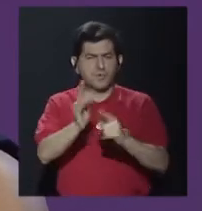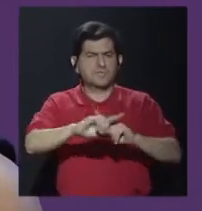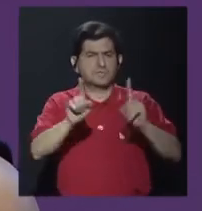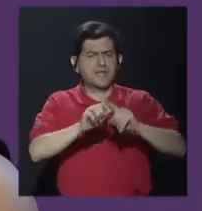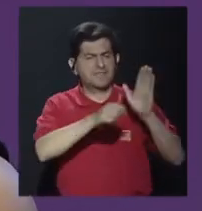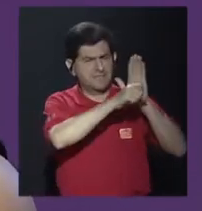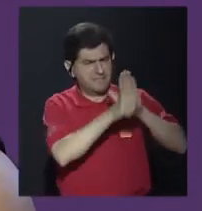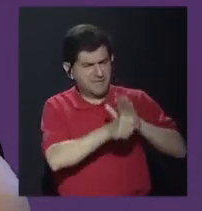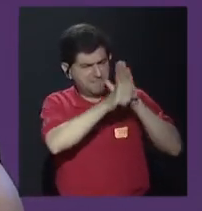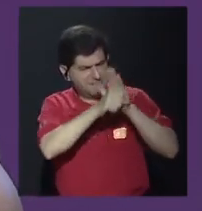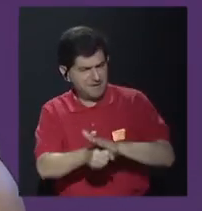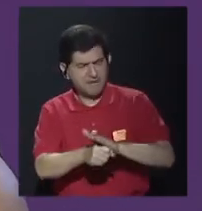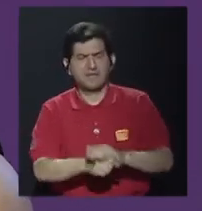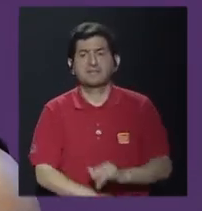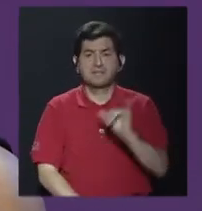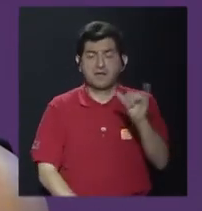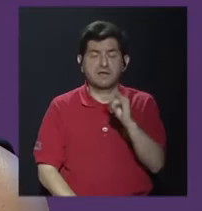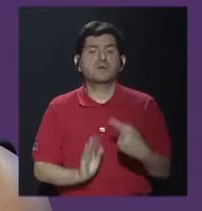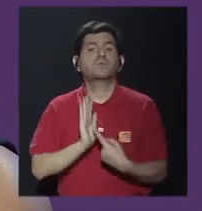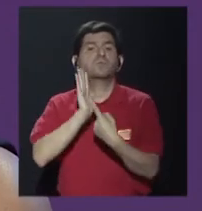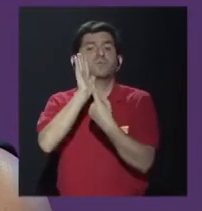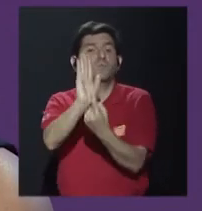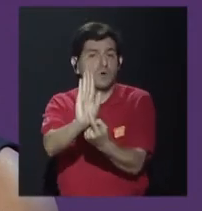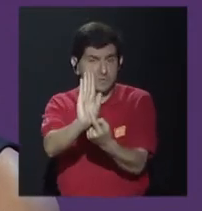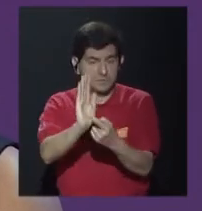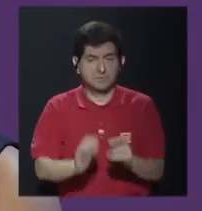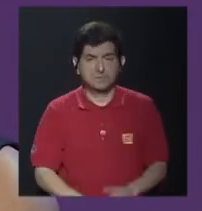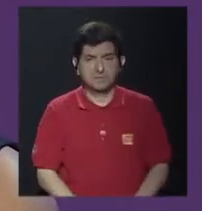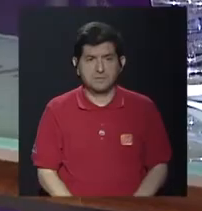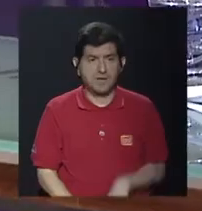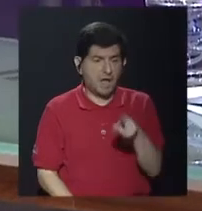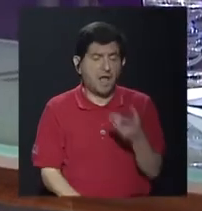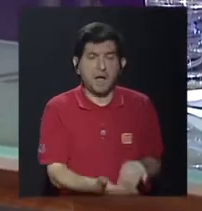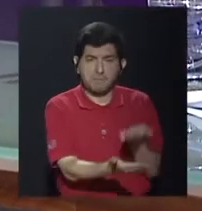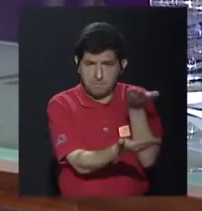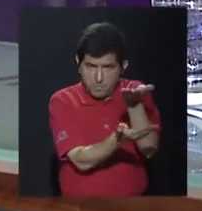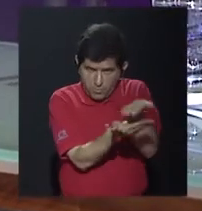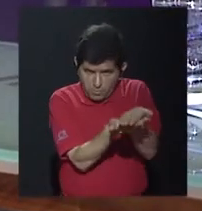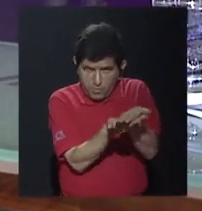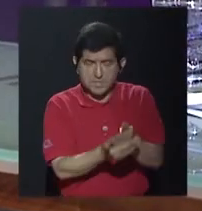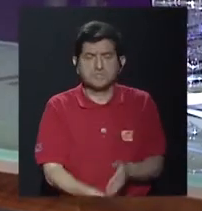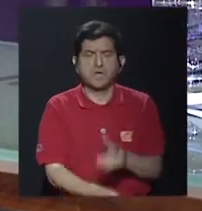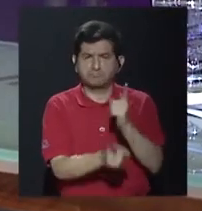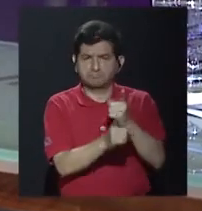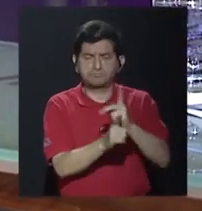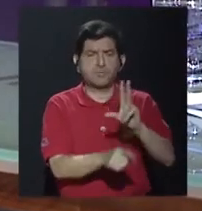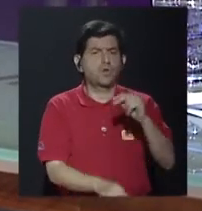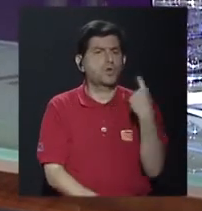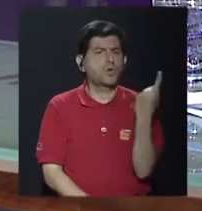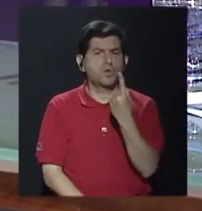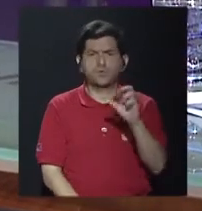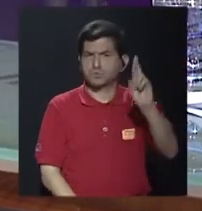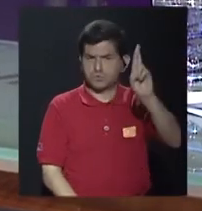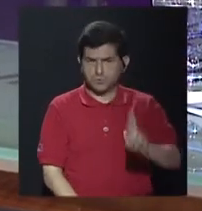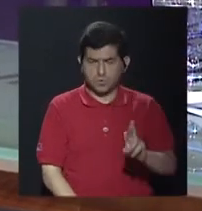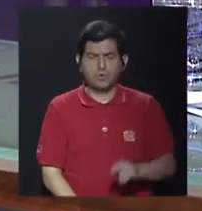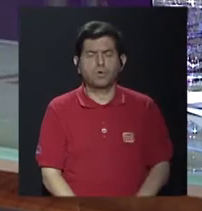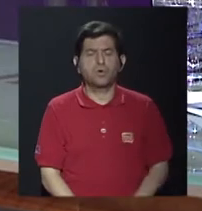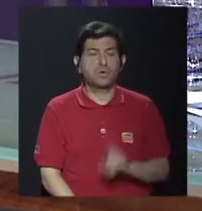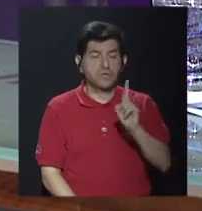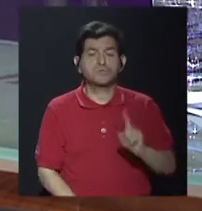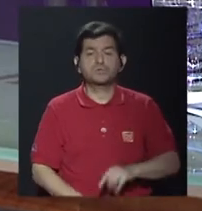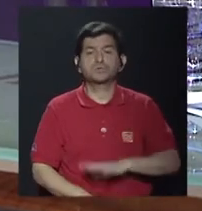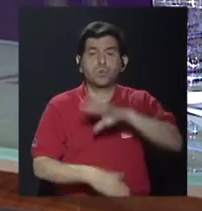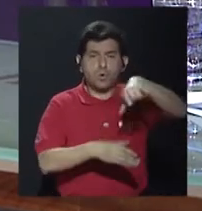diversas, se manifiestan y también nos habla que esta propuesta era pertinente no solo en Costa Rica, sino en un contexto